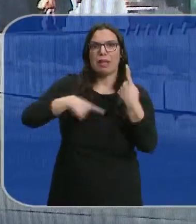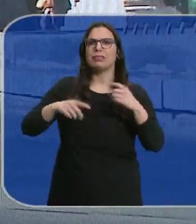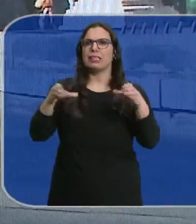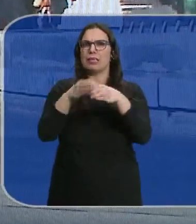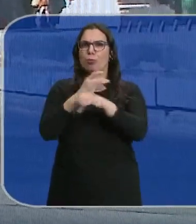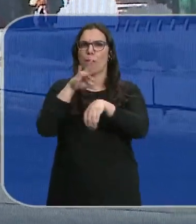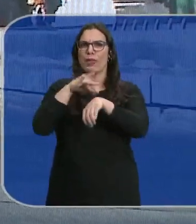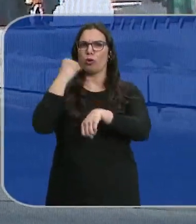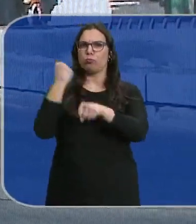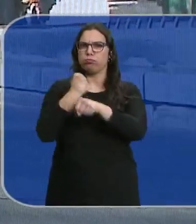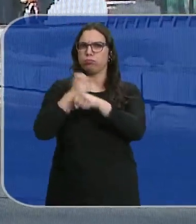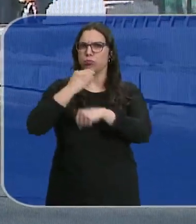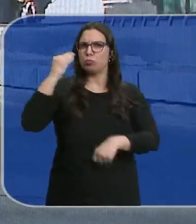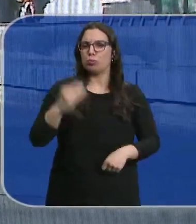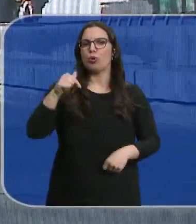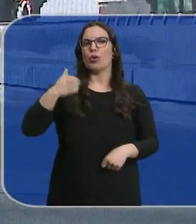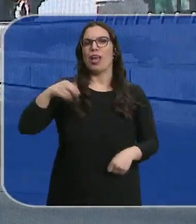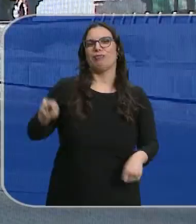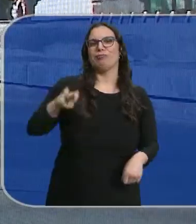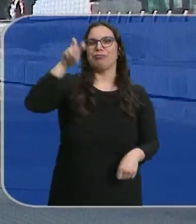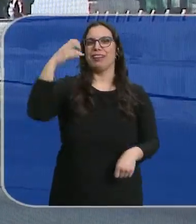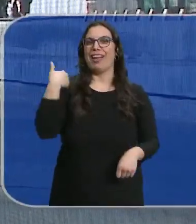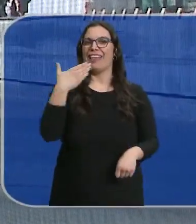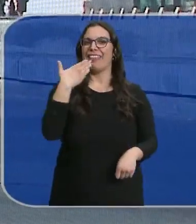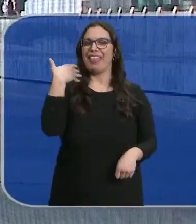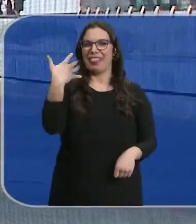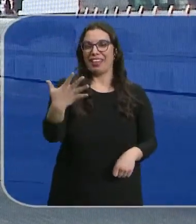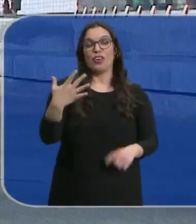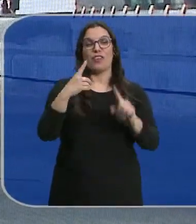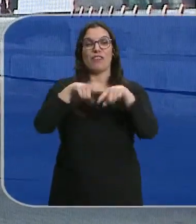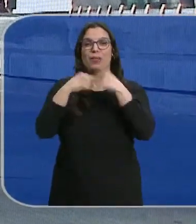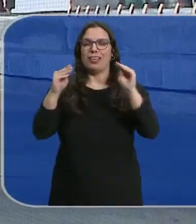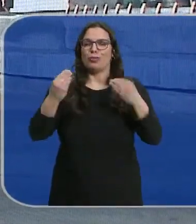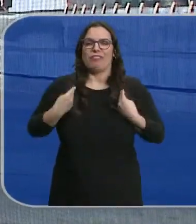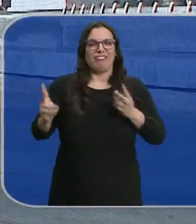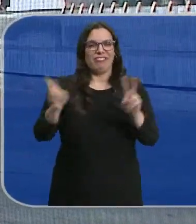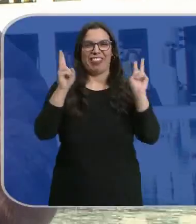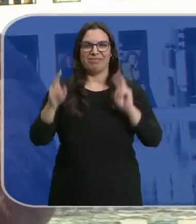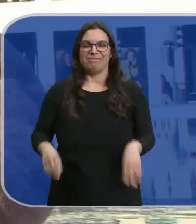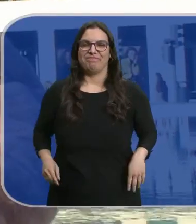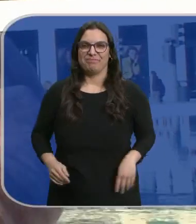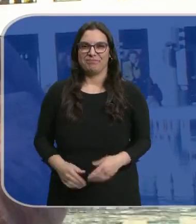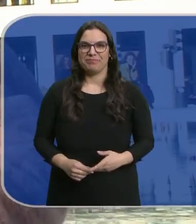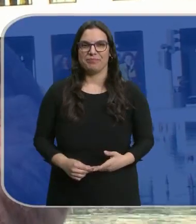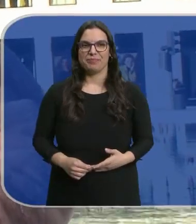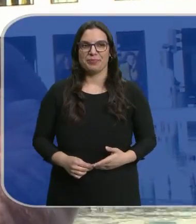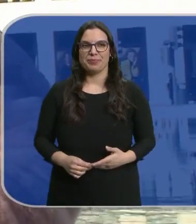médico, hoy vive recuperada en Valladolid. Ya tiene 5 años y ha llenado de vida a su familia.